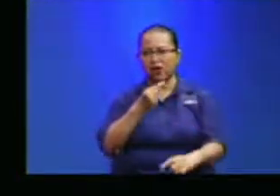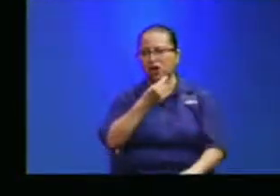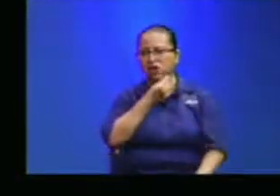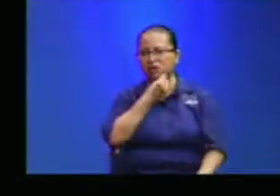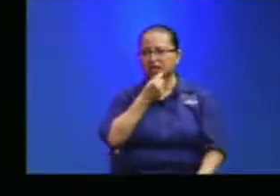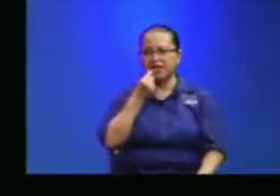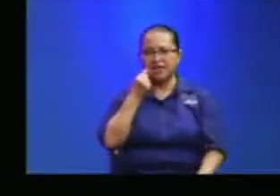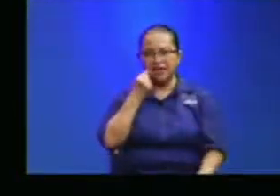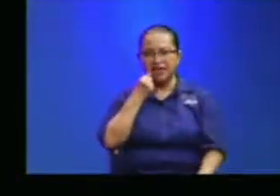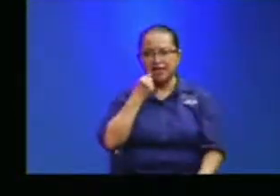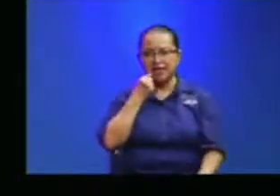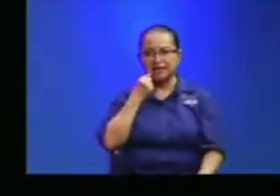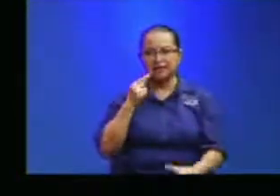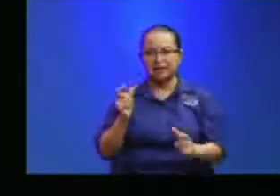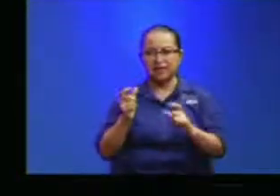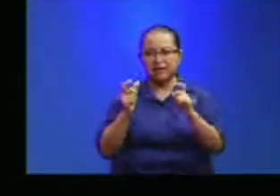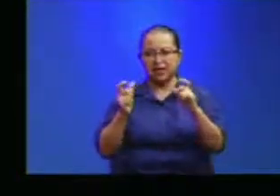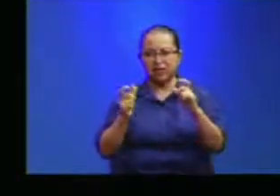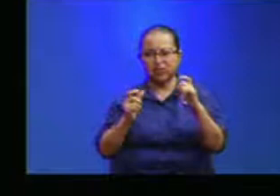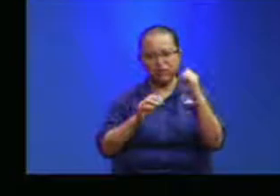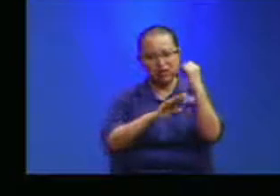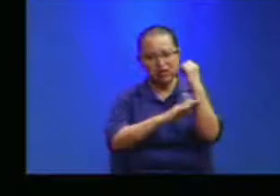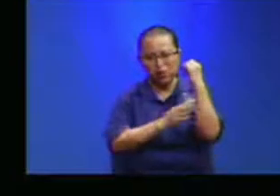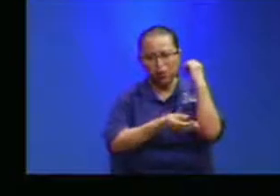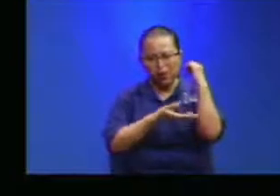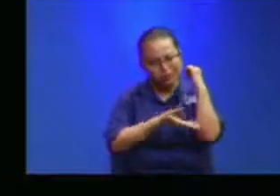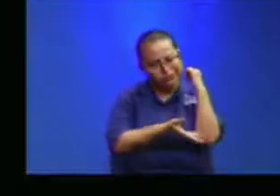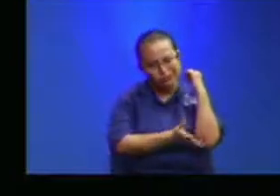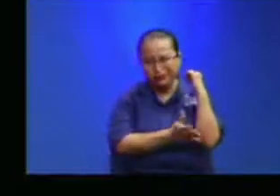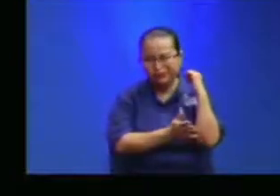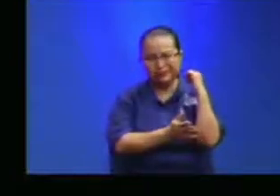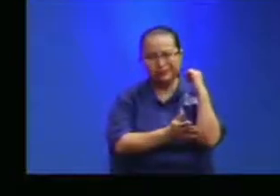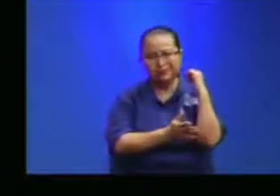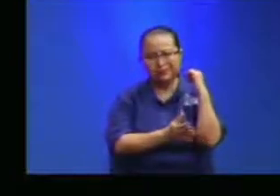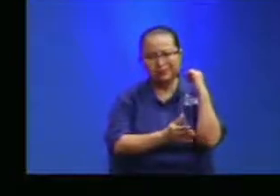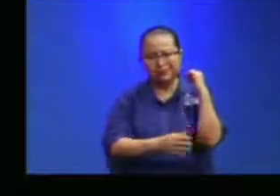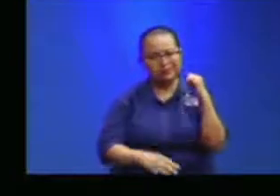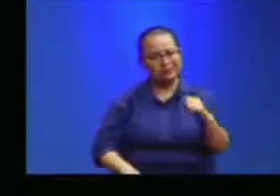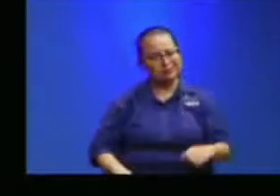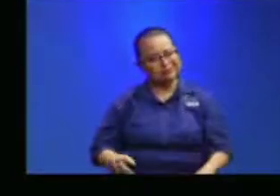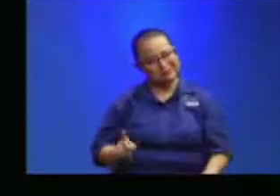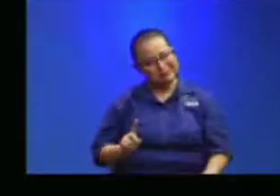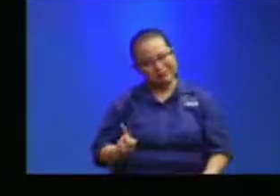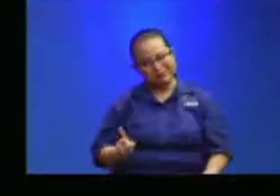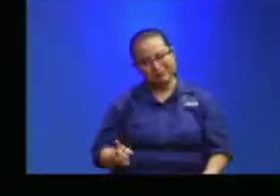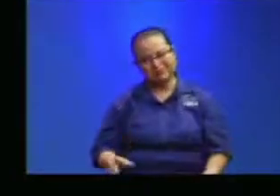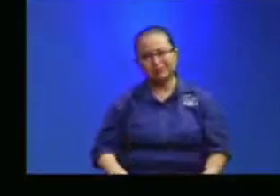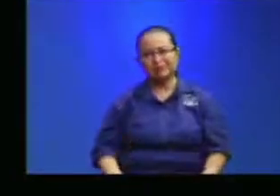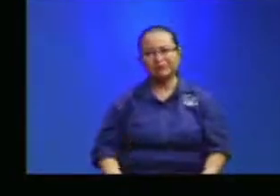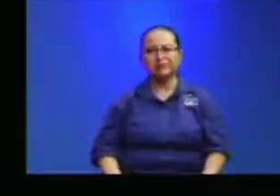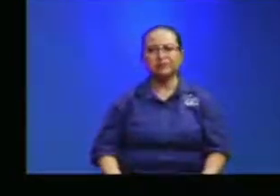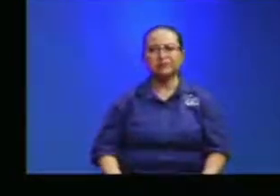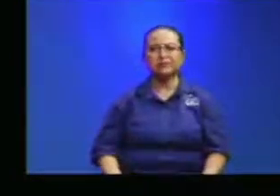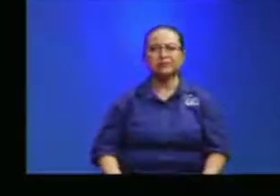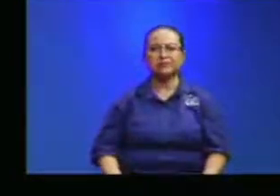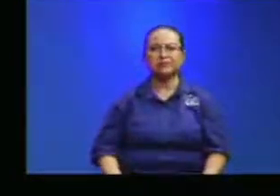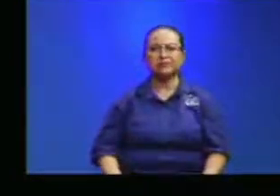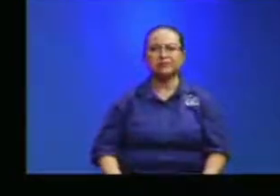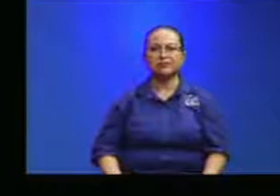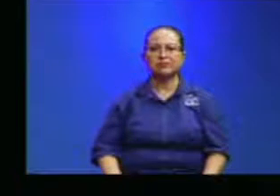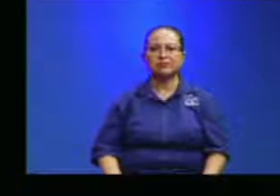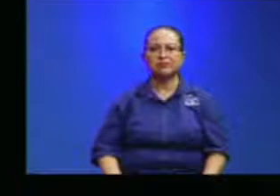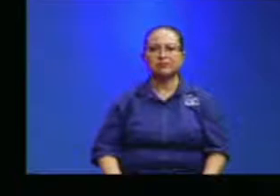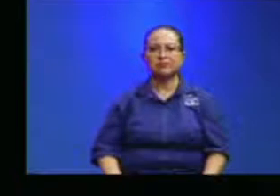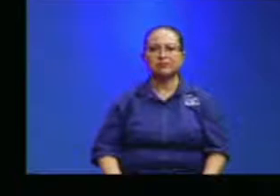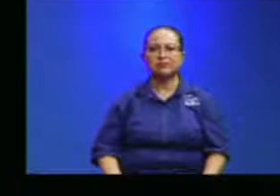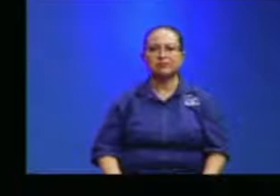gracias a dios por el aborto dando ese es un sincretismo también una en